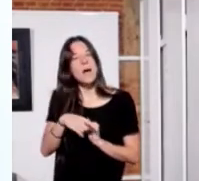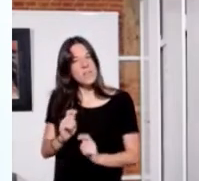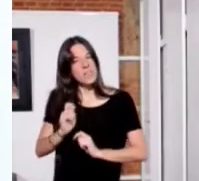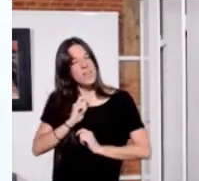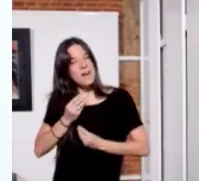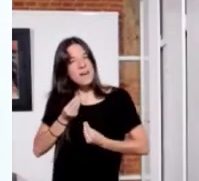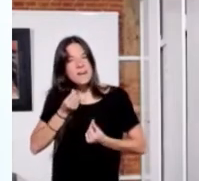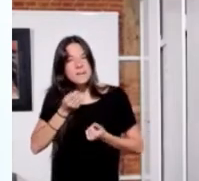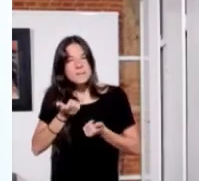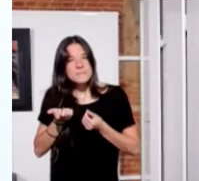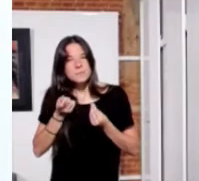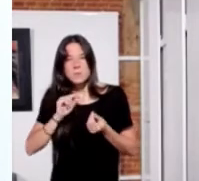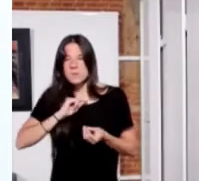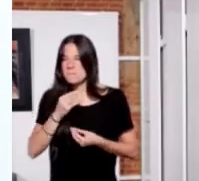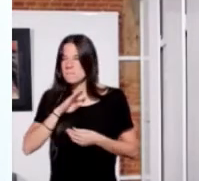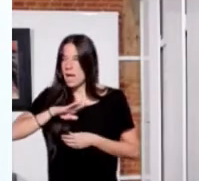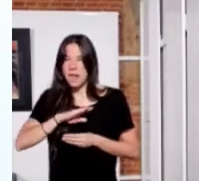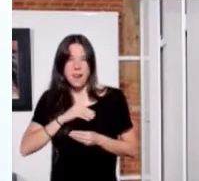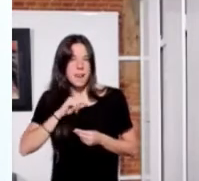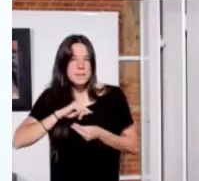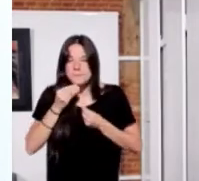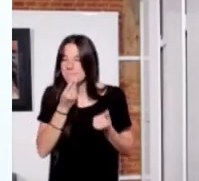profundo y evidente malestar en la ciudadanía.